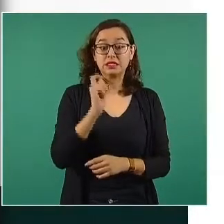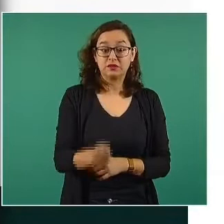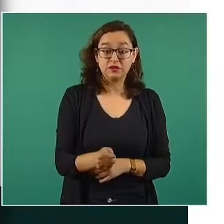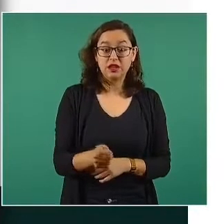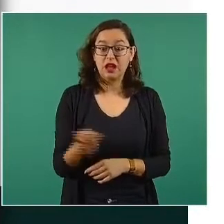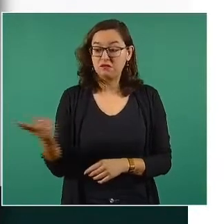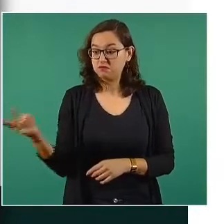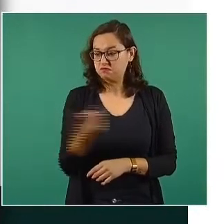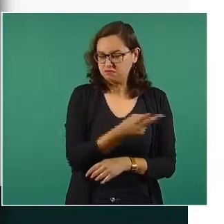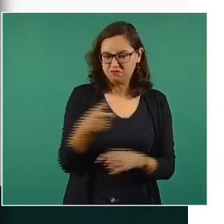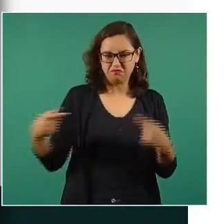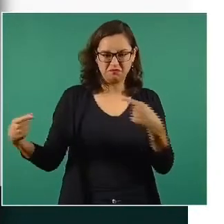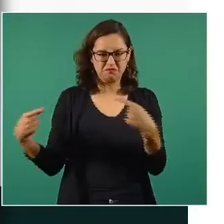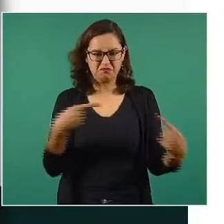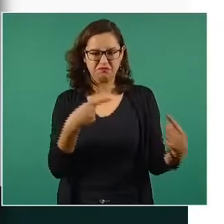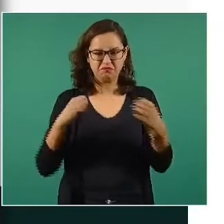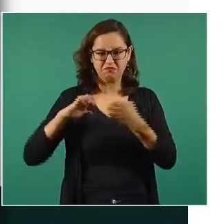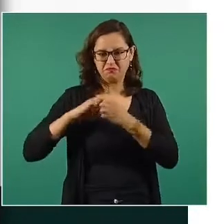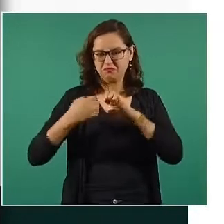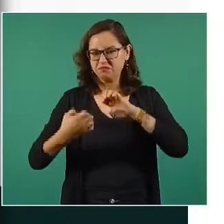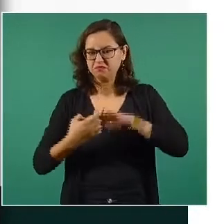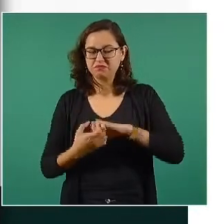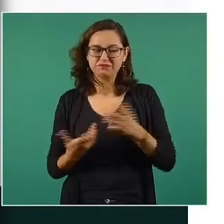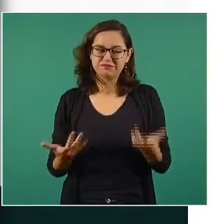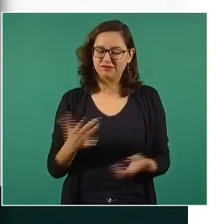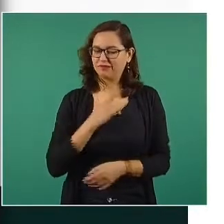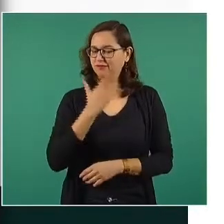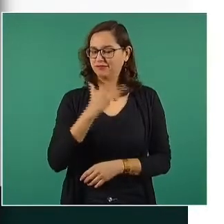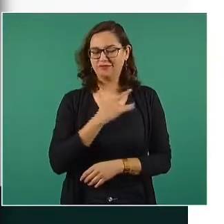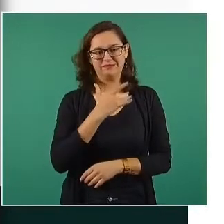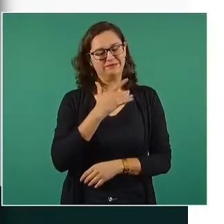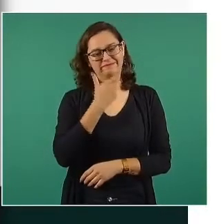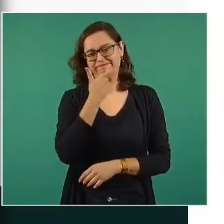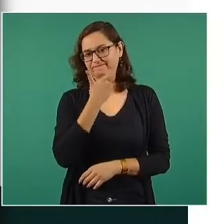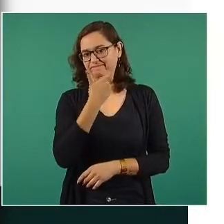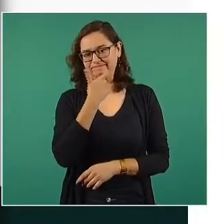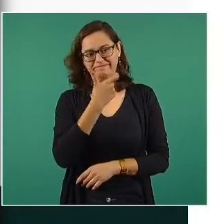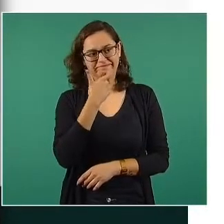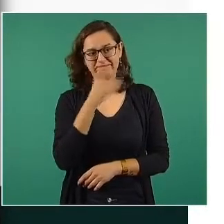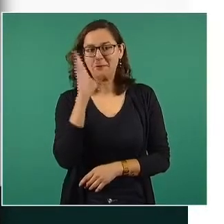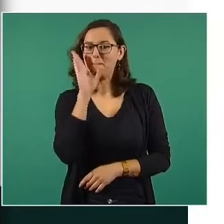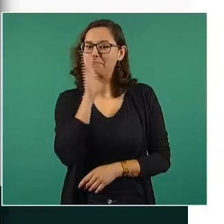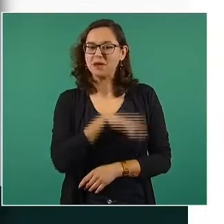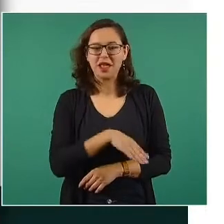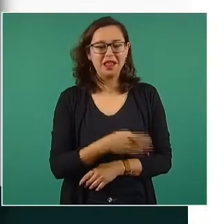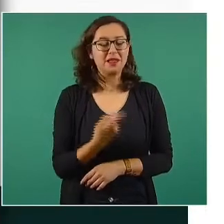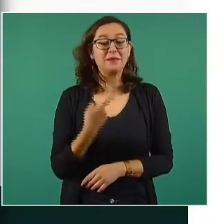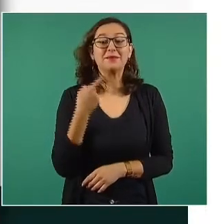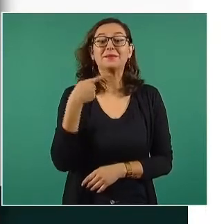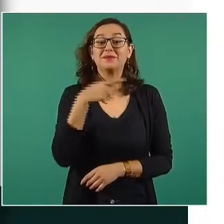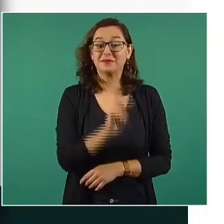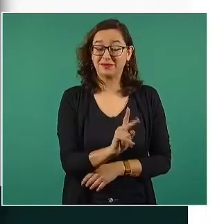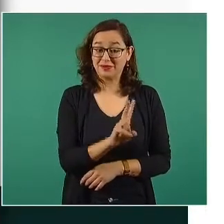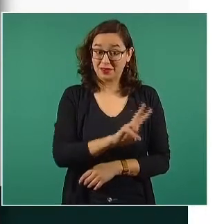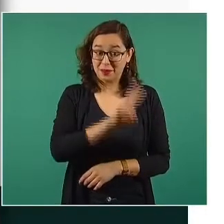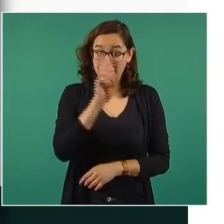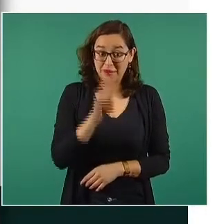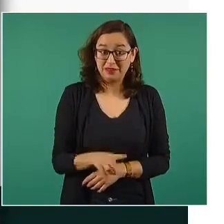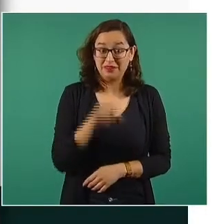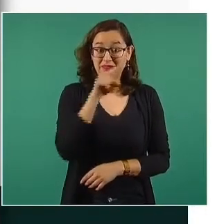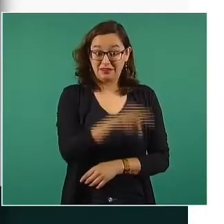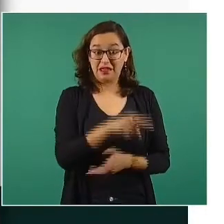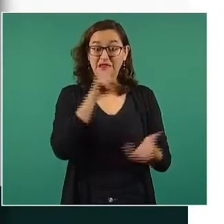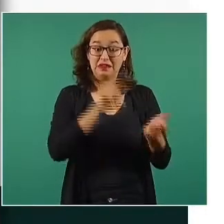entre ambos, lo cual francamente da risa. Pero lo que no es gracioso es que el periódico forma parte de una